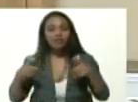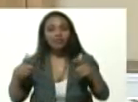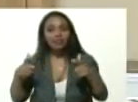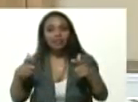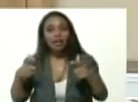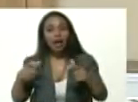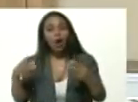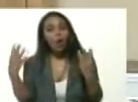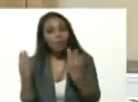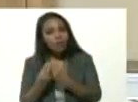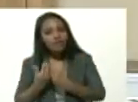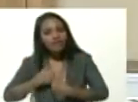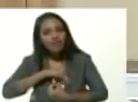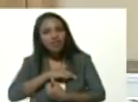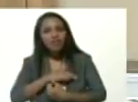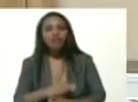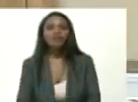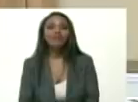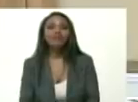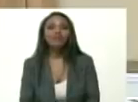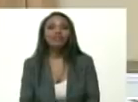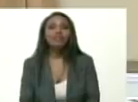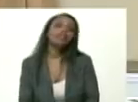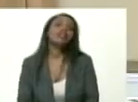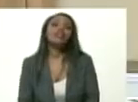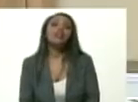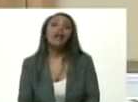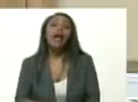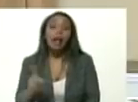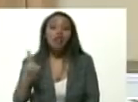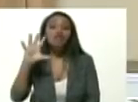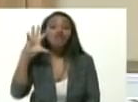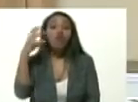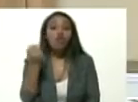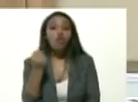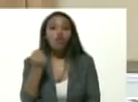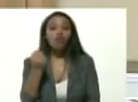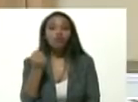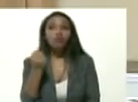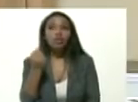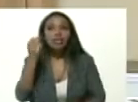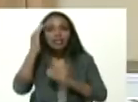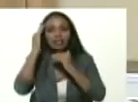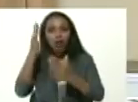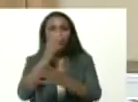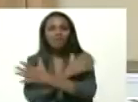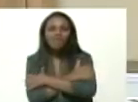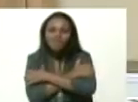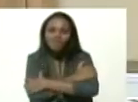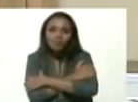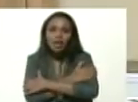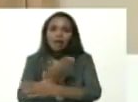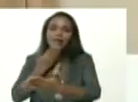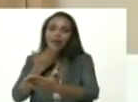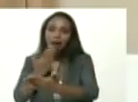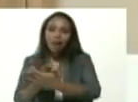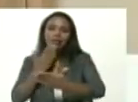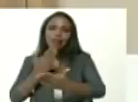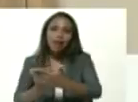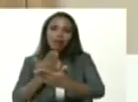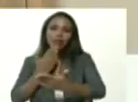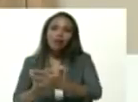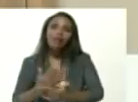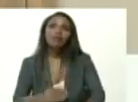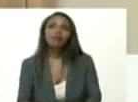gran compañero nuestro, que ya no está entre nosotros, pero él lo curó. Saludo fraterno, gracias. Gracias, gracias,